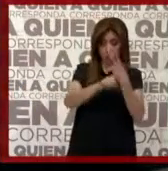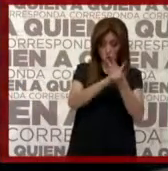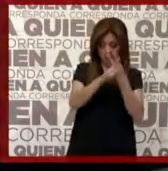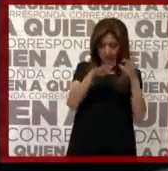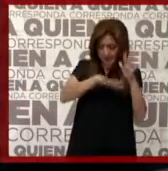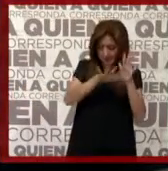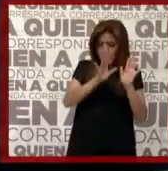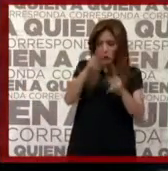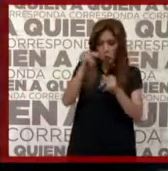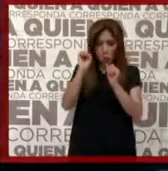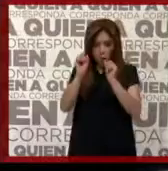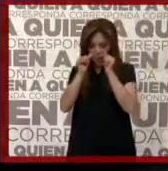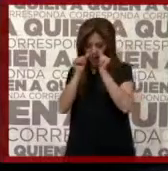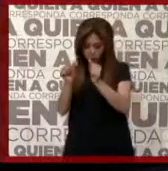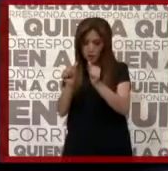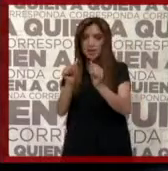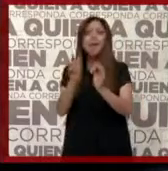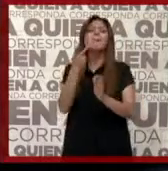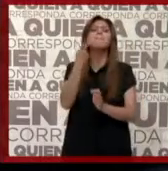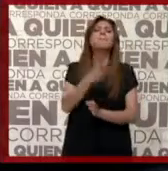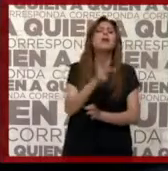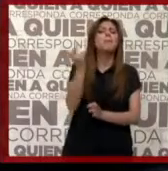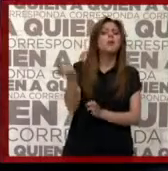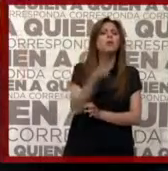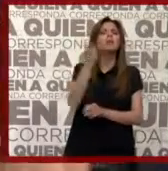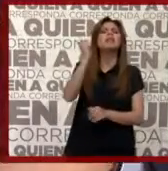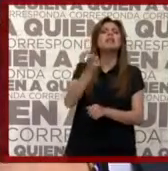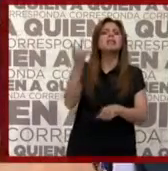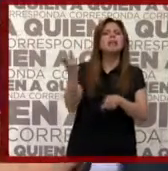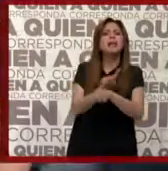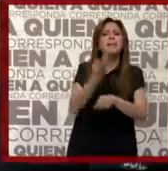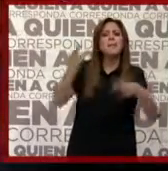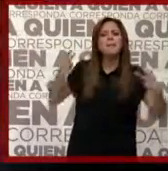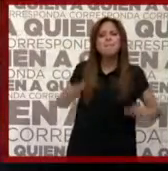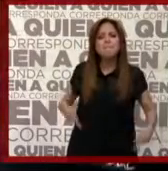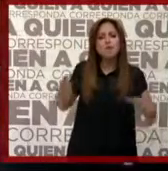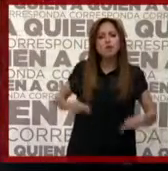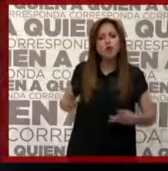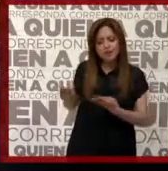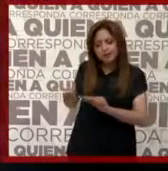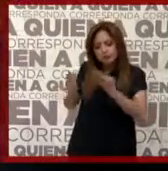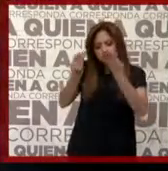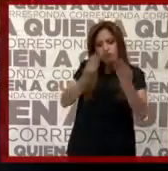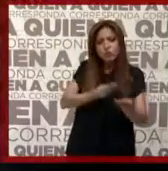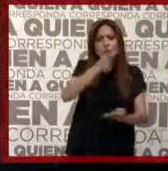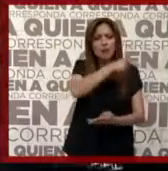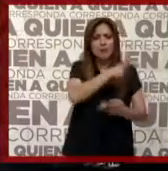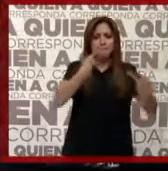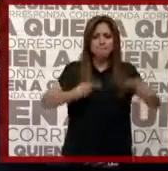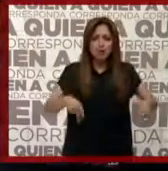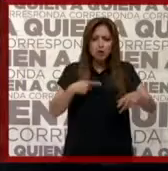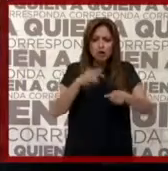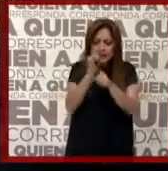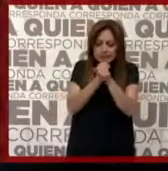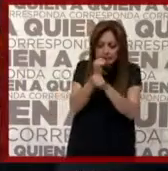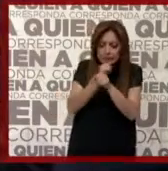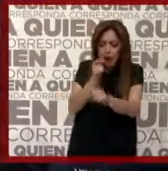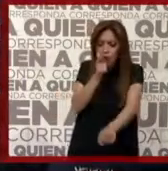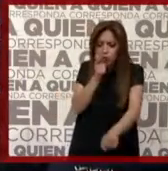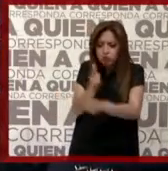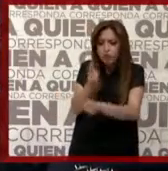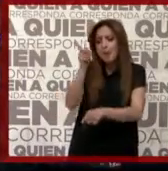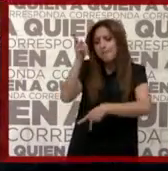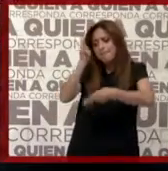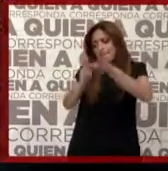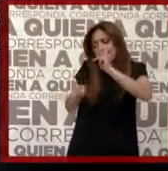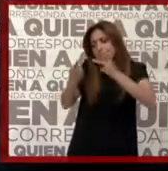gente que si procede to be detecta a su gente habla con quien lleva ese dolor esa pena tú hablas con